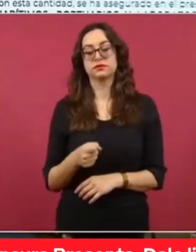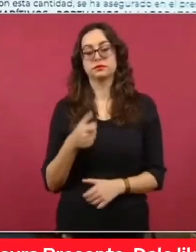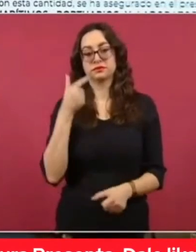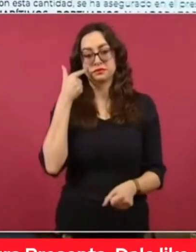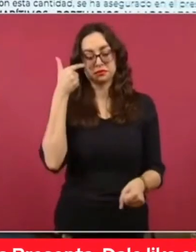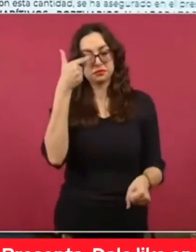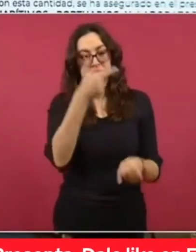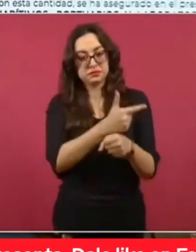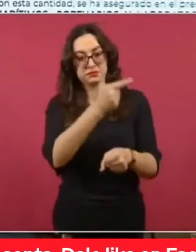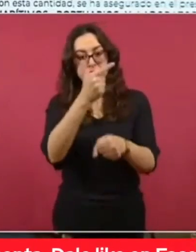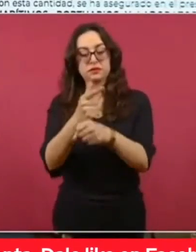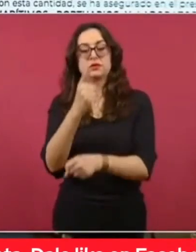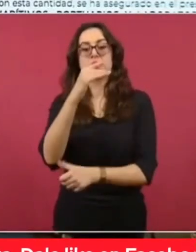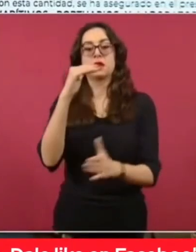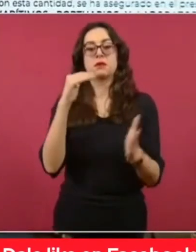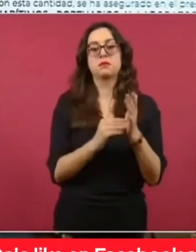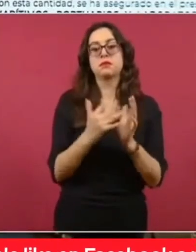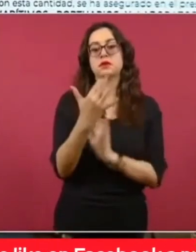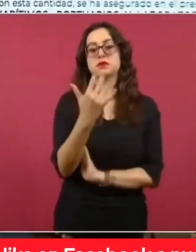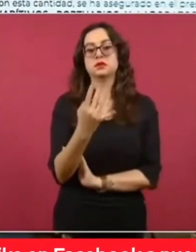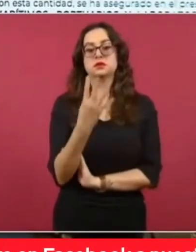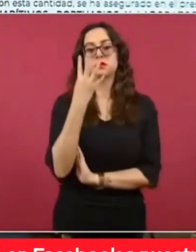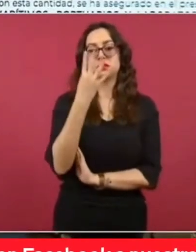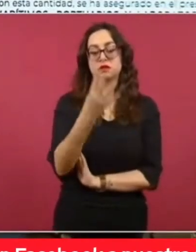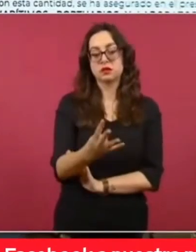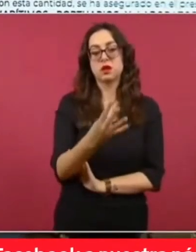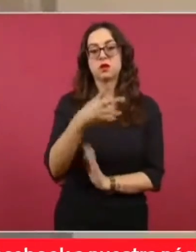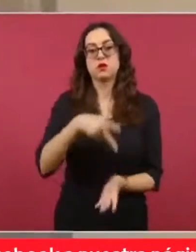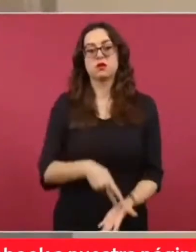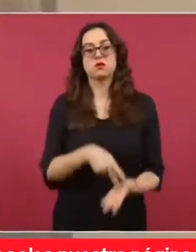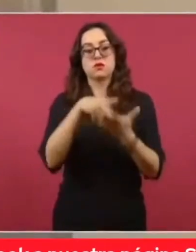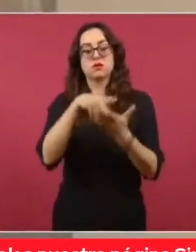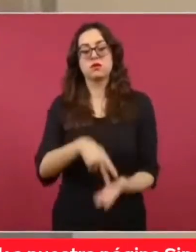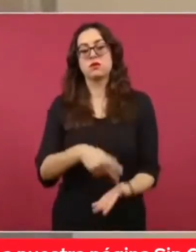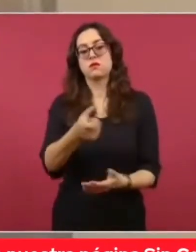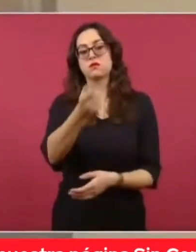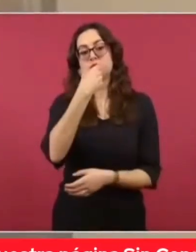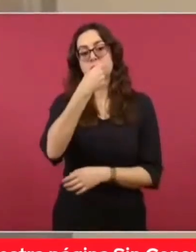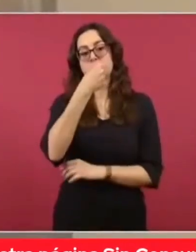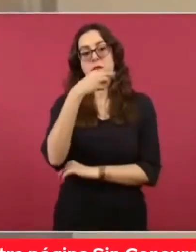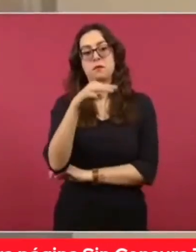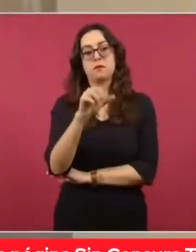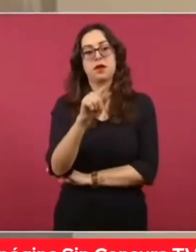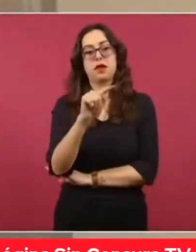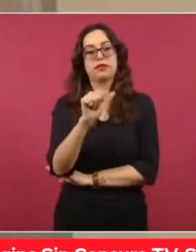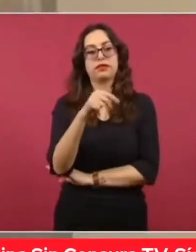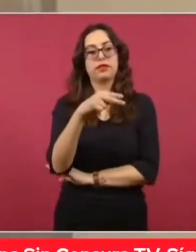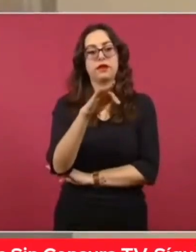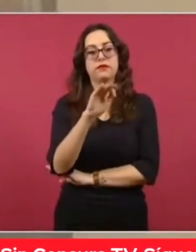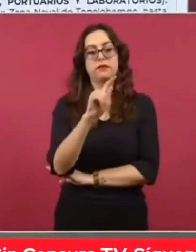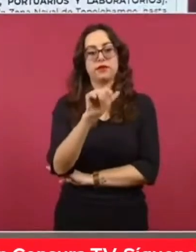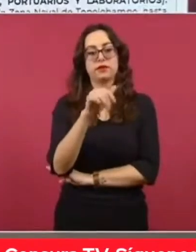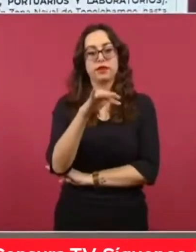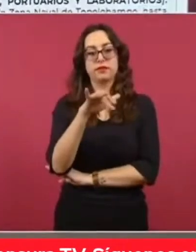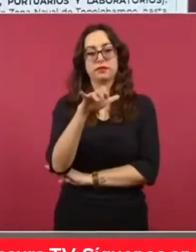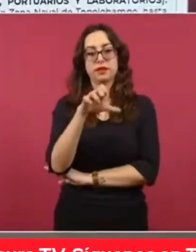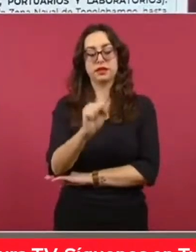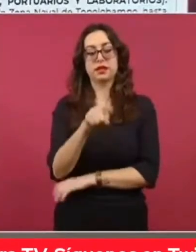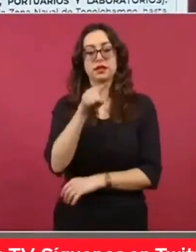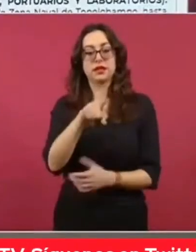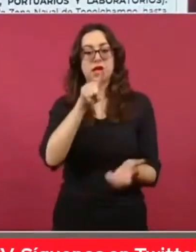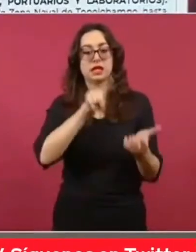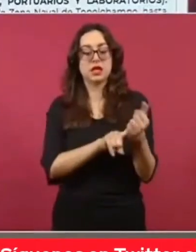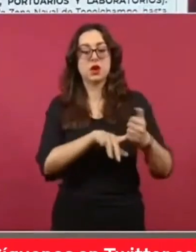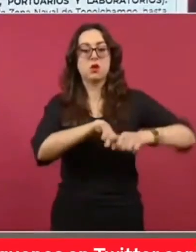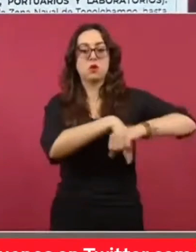aseguró mil cincuenta y cuatro kilogramos de metanfetamina ese es en un inmueble utilizado como bodega de almacenamiento de